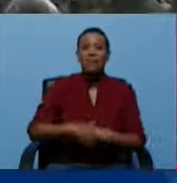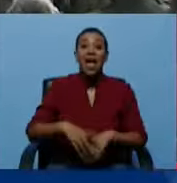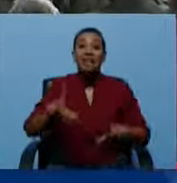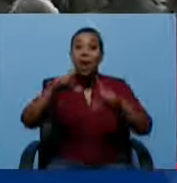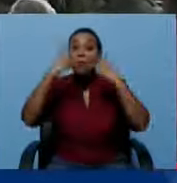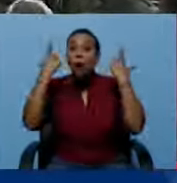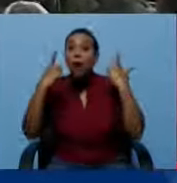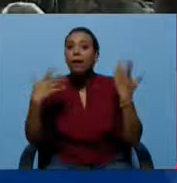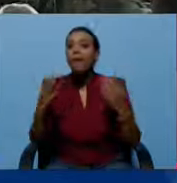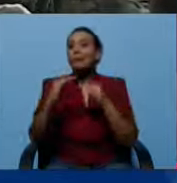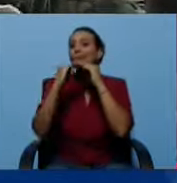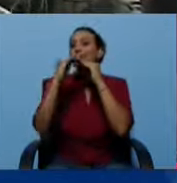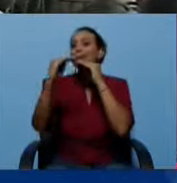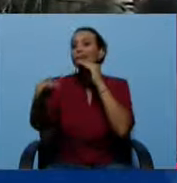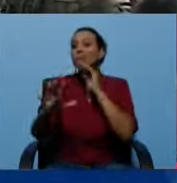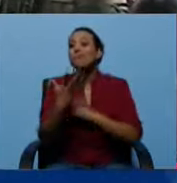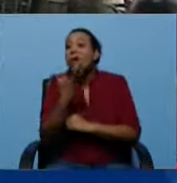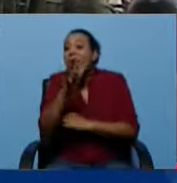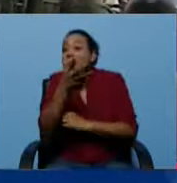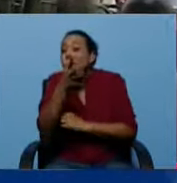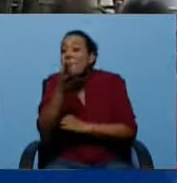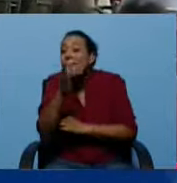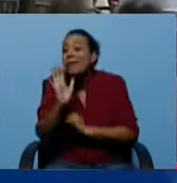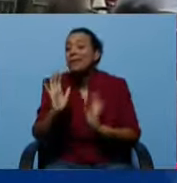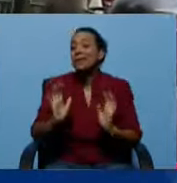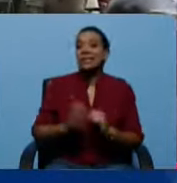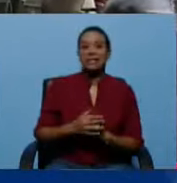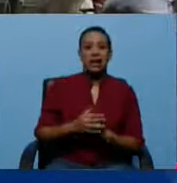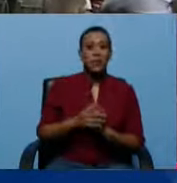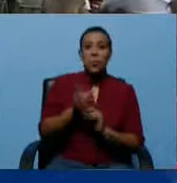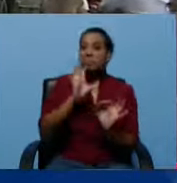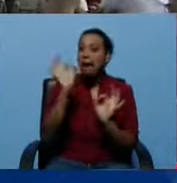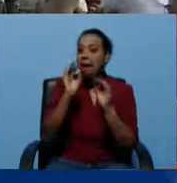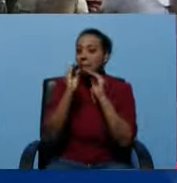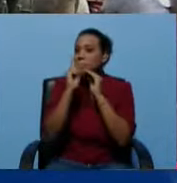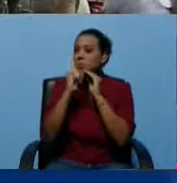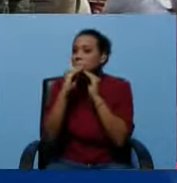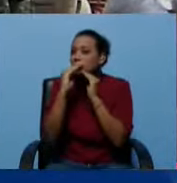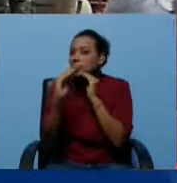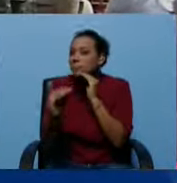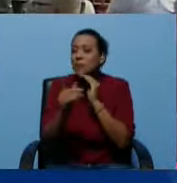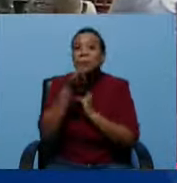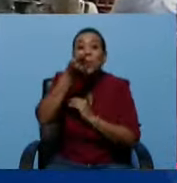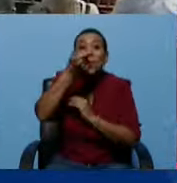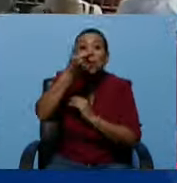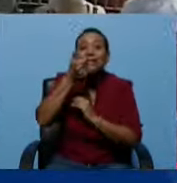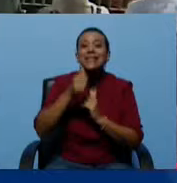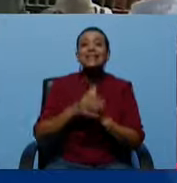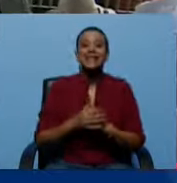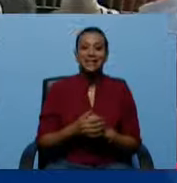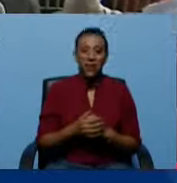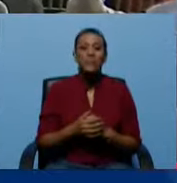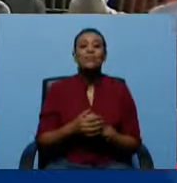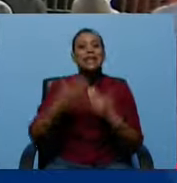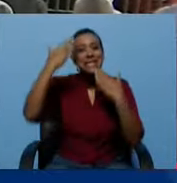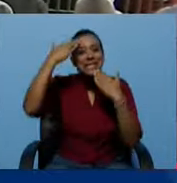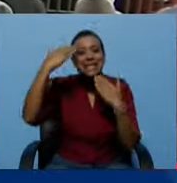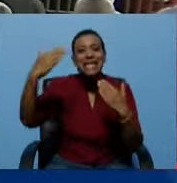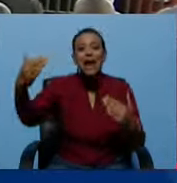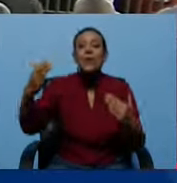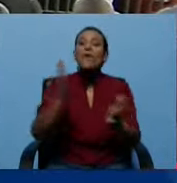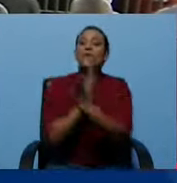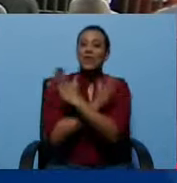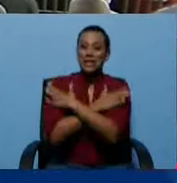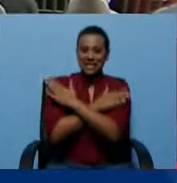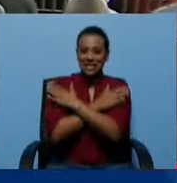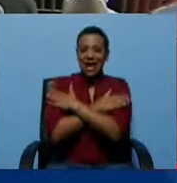¿Guaireños? Mira, y más o menos. No hacen bulla, pero llegan, ¿verdad? Bueno, un saludo, pues.